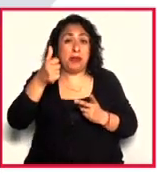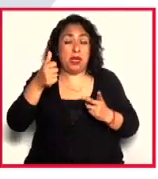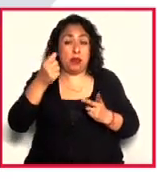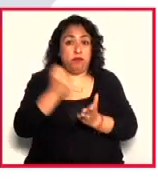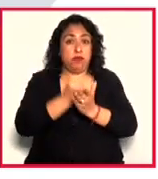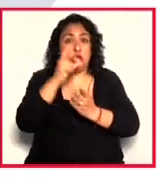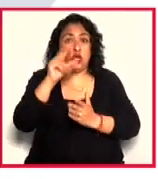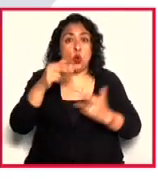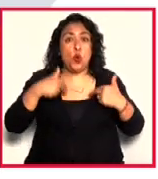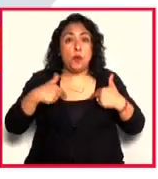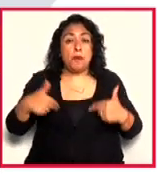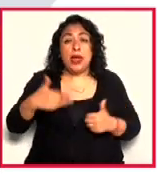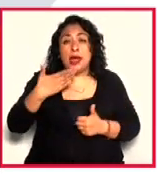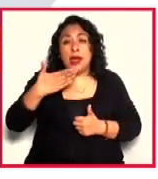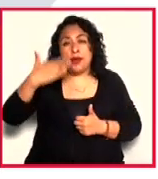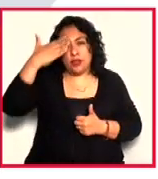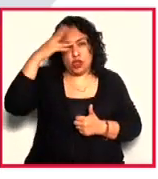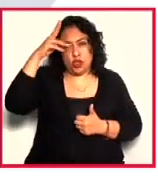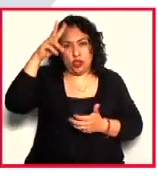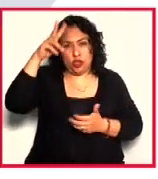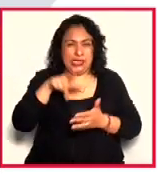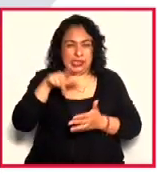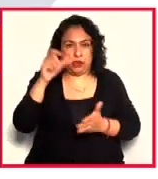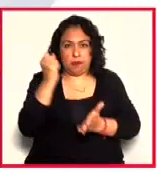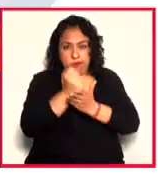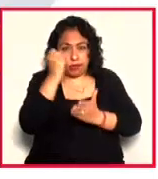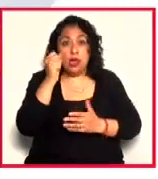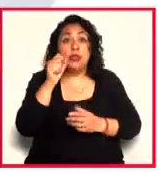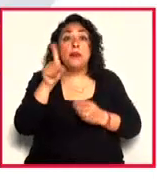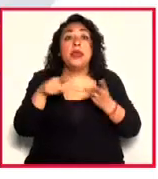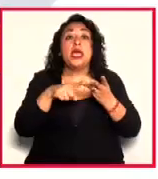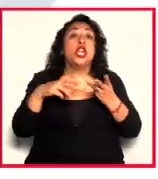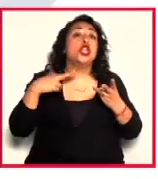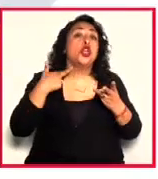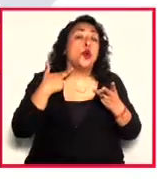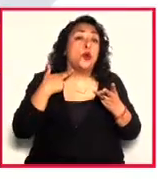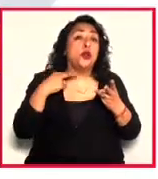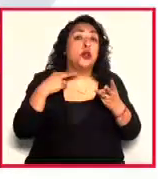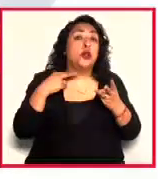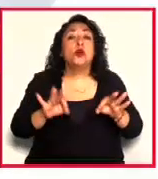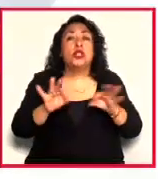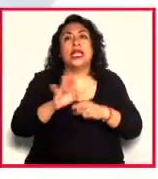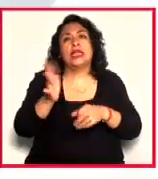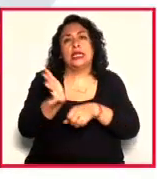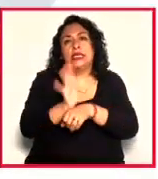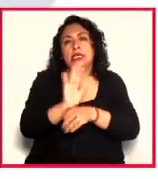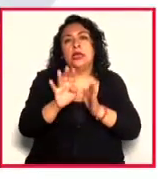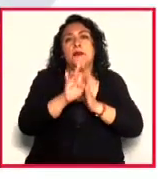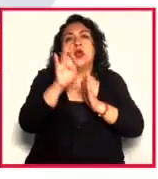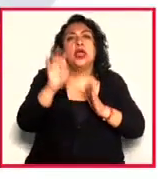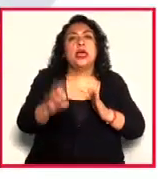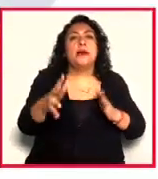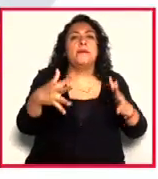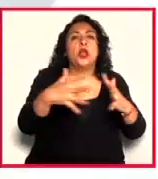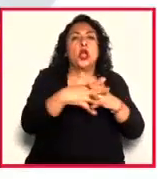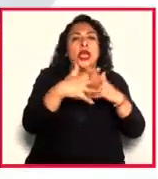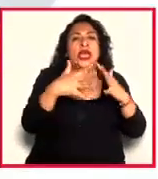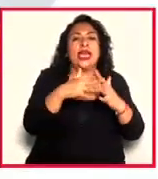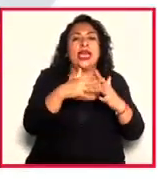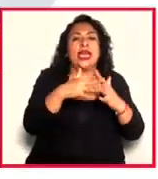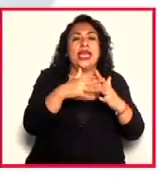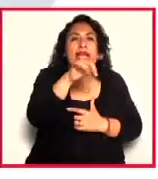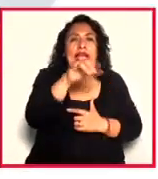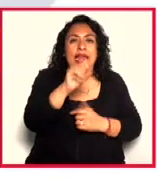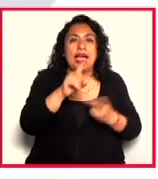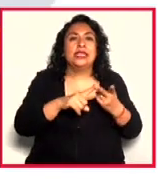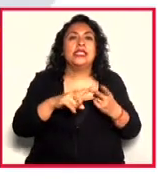en Arabia Saudita en 2017, pasando por los robots emblemáticos del cine como los personajes de la Guerra de las Galaxias y la